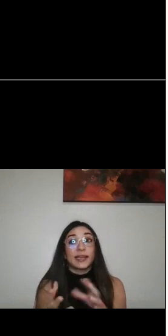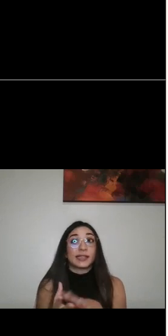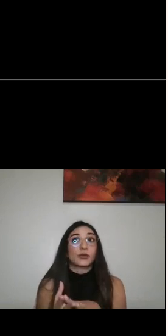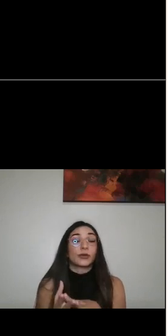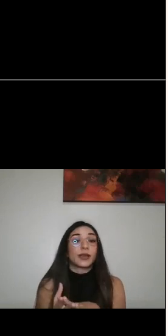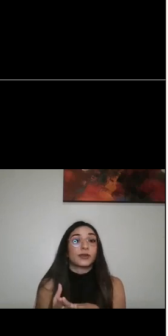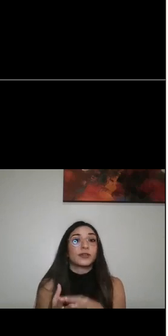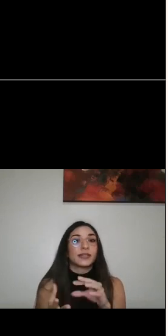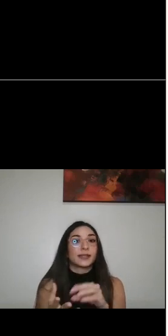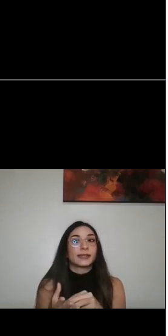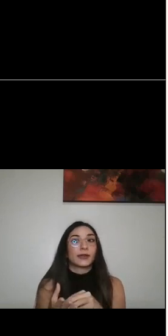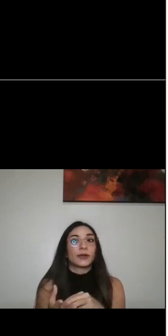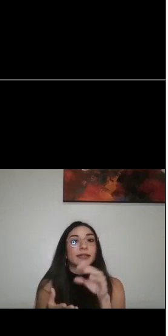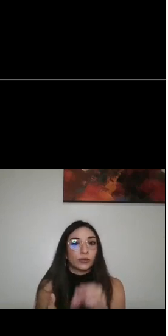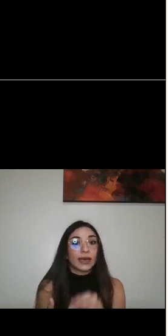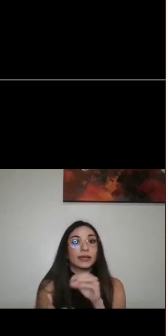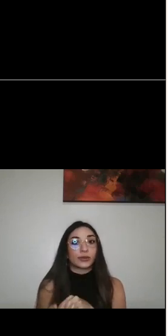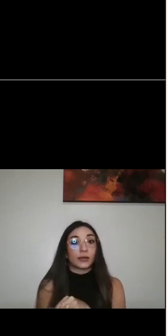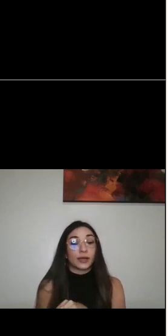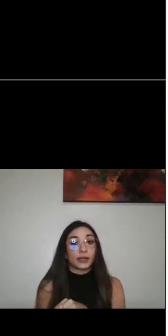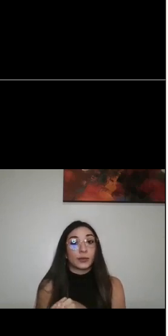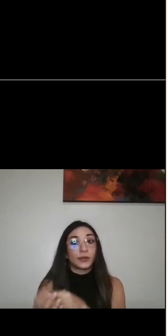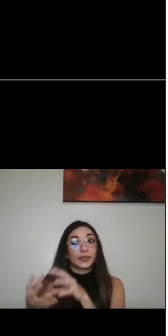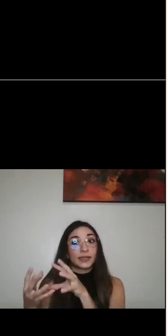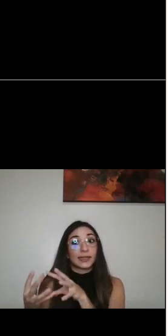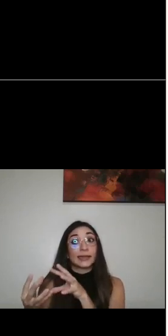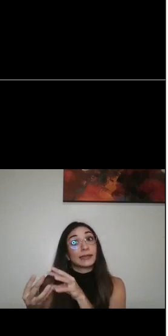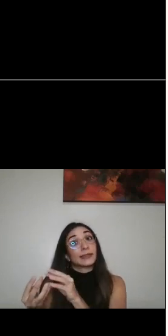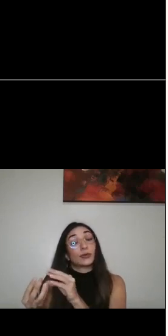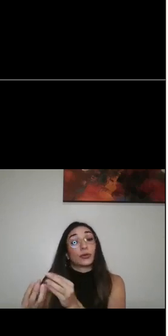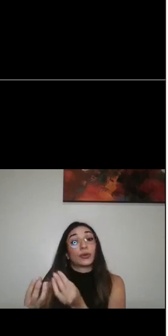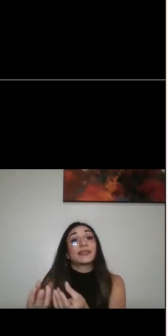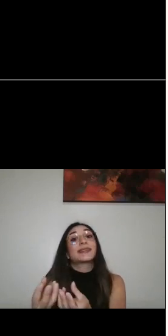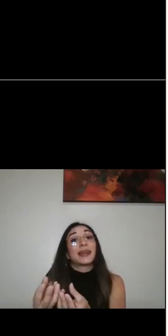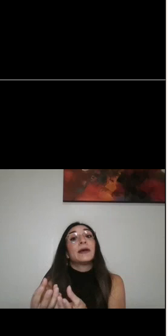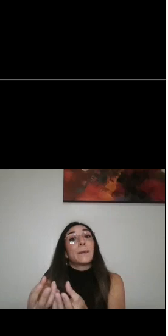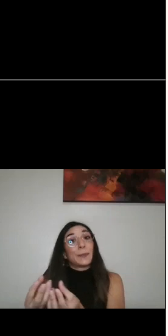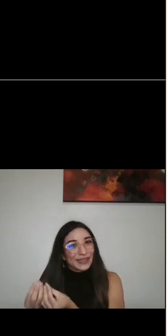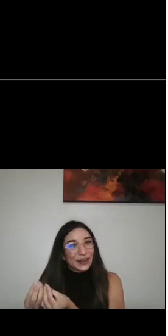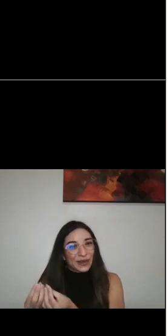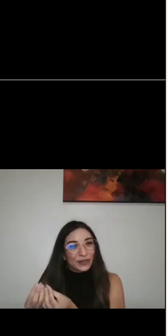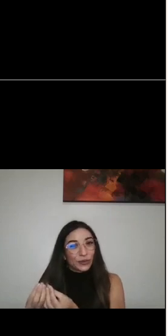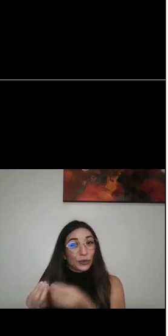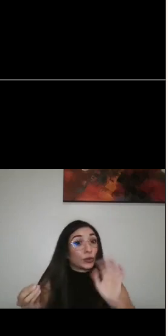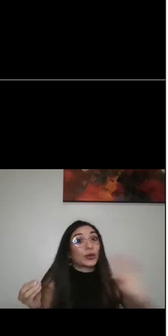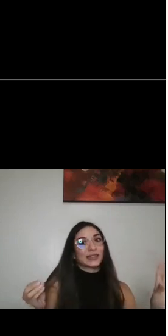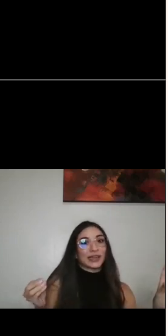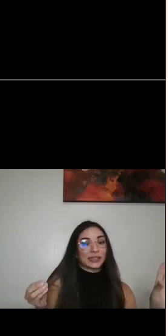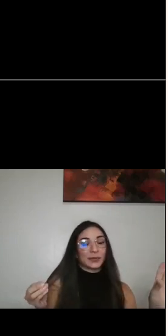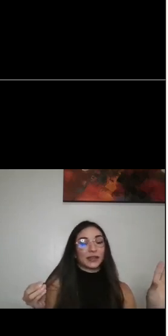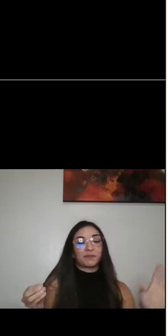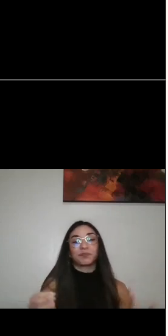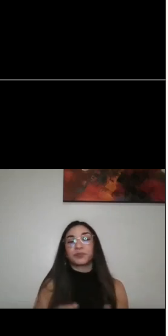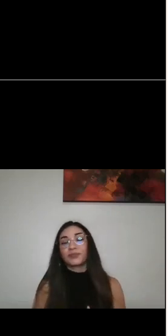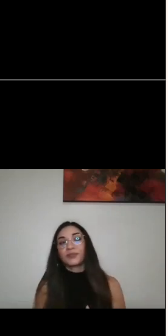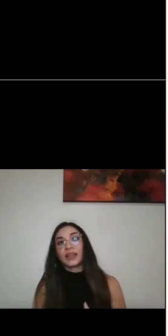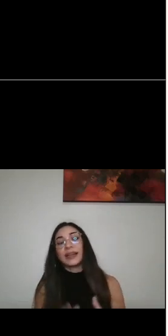Y es cuando el daño ya está en células sensoriales, son células nerviosas, en estructuras que perciben el sonido, no que las